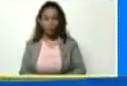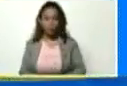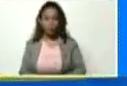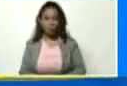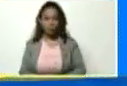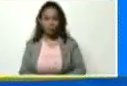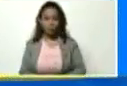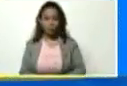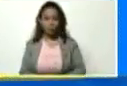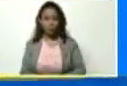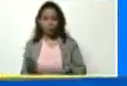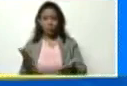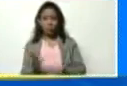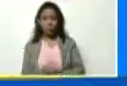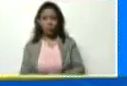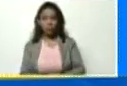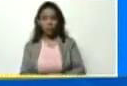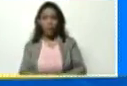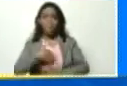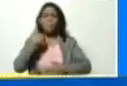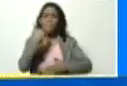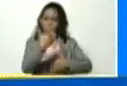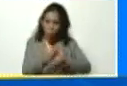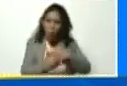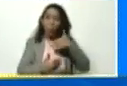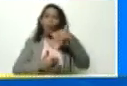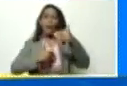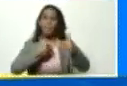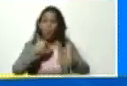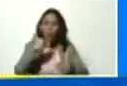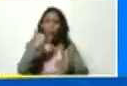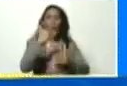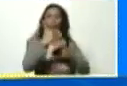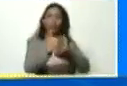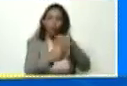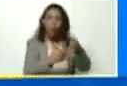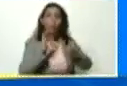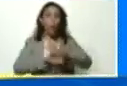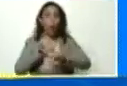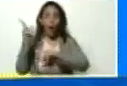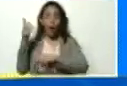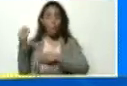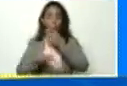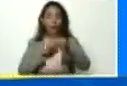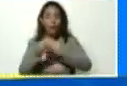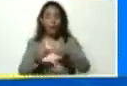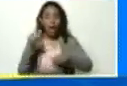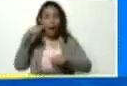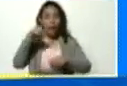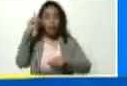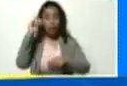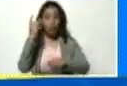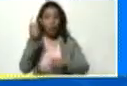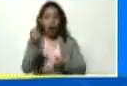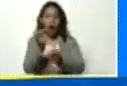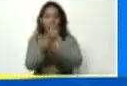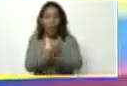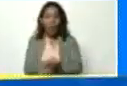mucho, poco a poco, porque él me hace, aquí hay un graduando que me hace